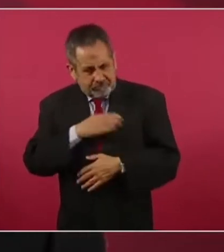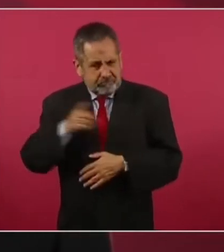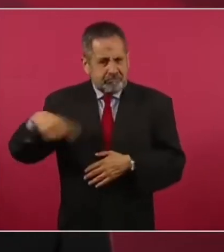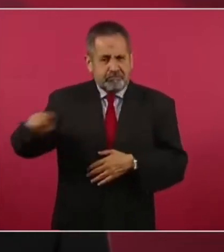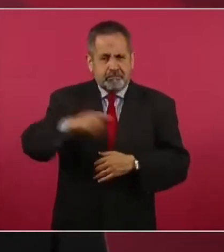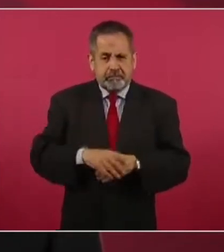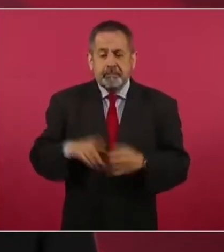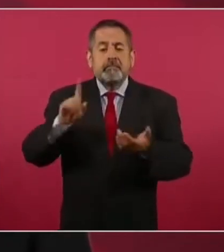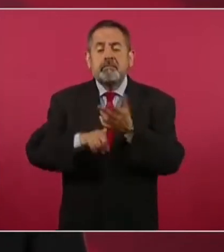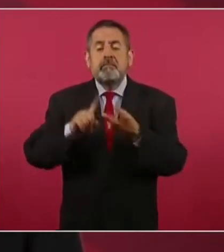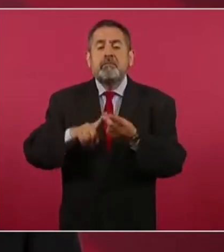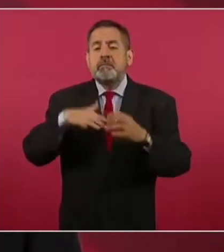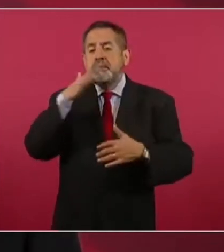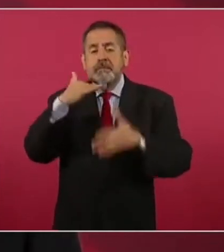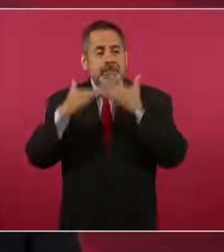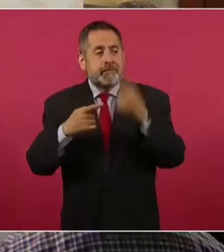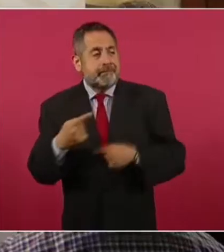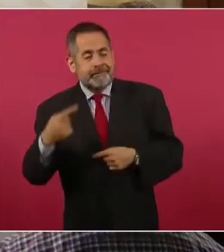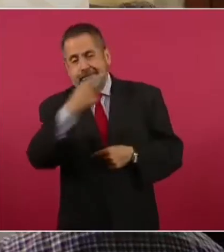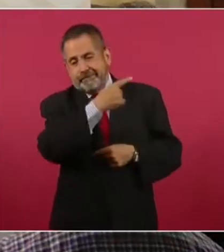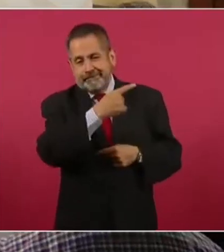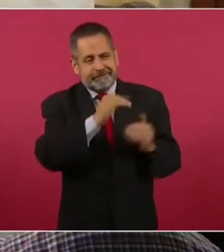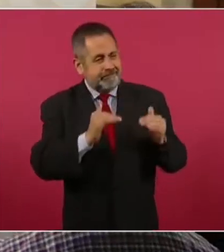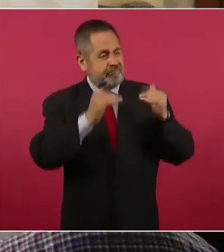No, los corruptos están arriba.